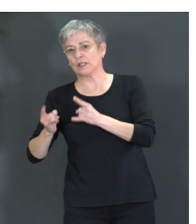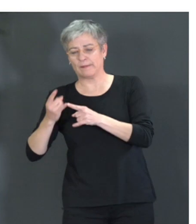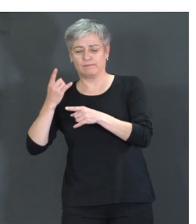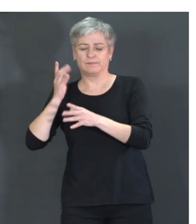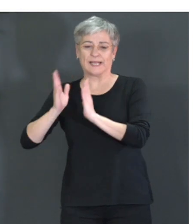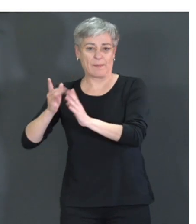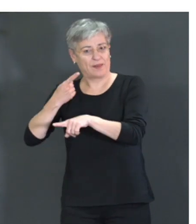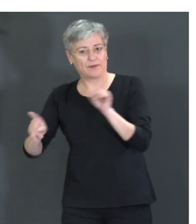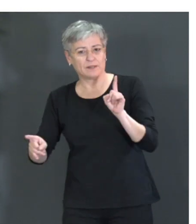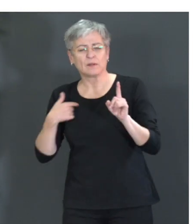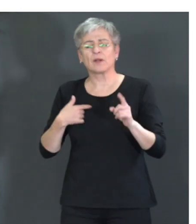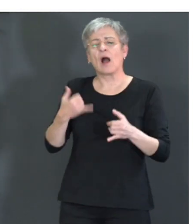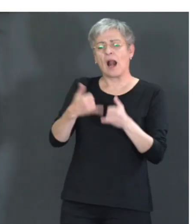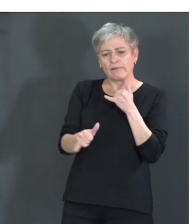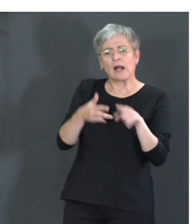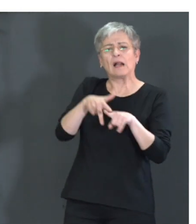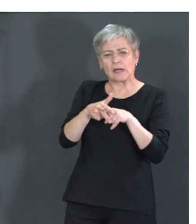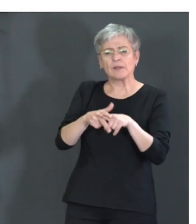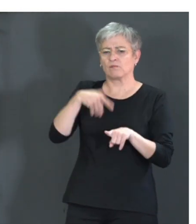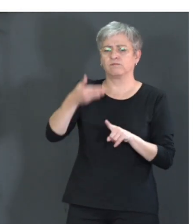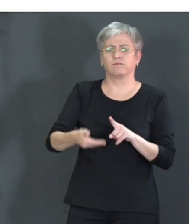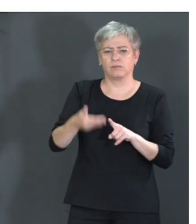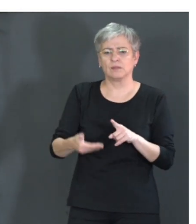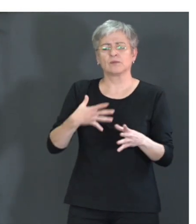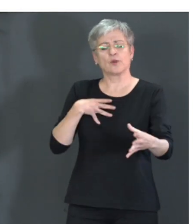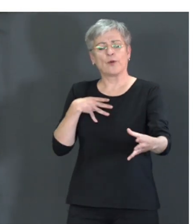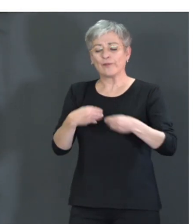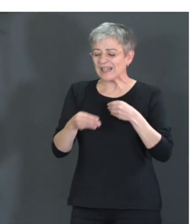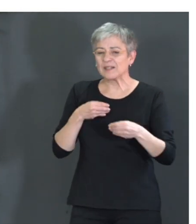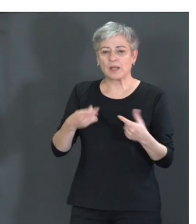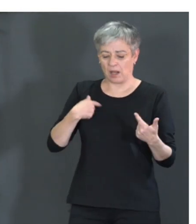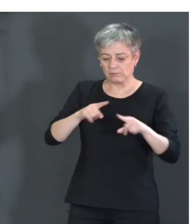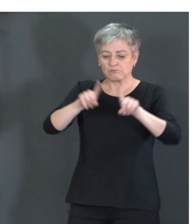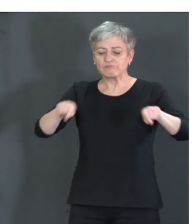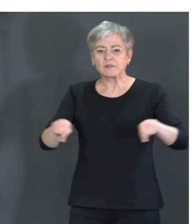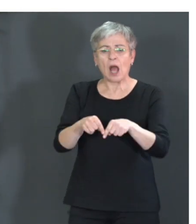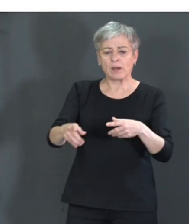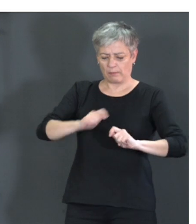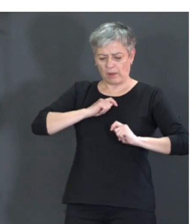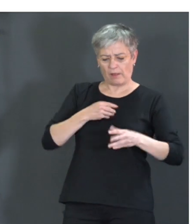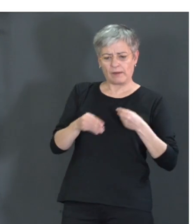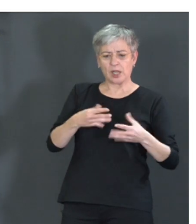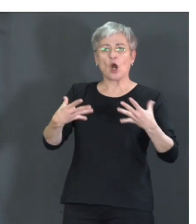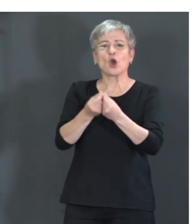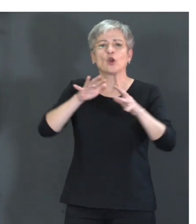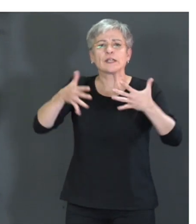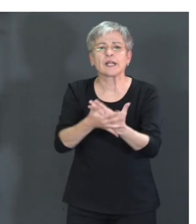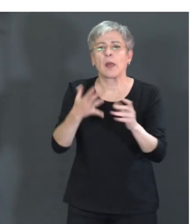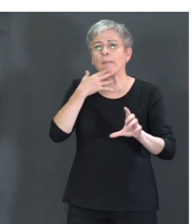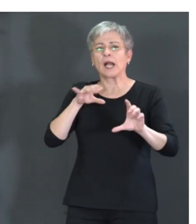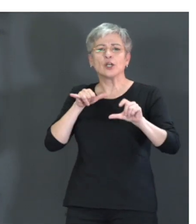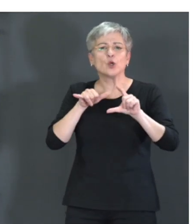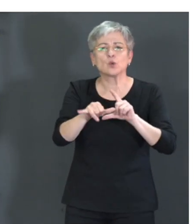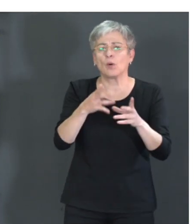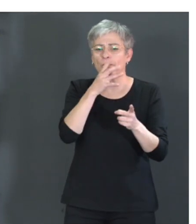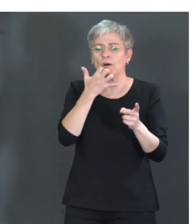han convertido en herramientas fundamentales. La flexibilidad que te permite una tablet con acceso a Internet, a YouTube, para hacer una sesión